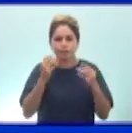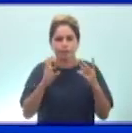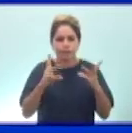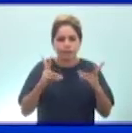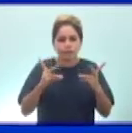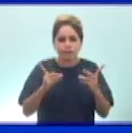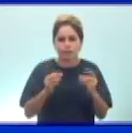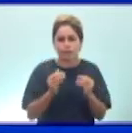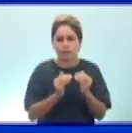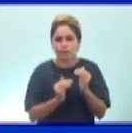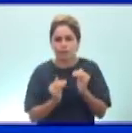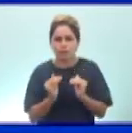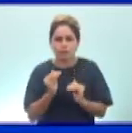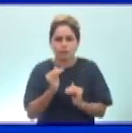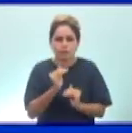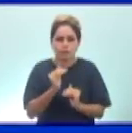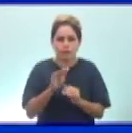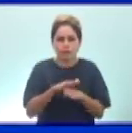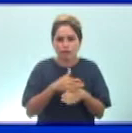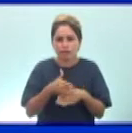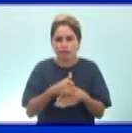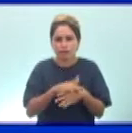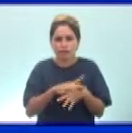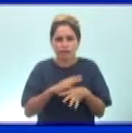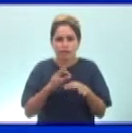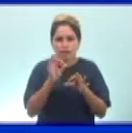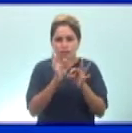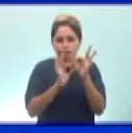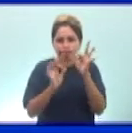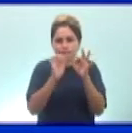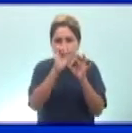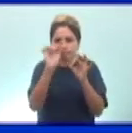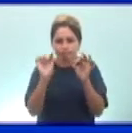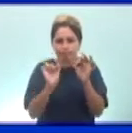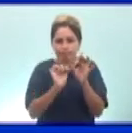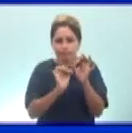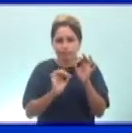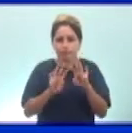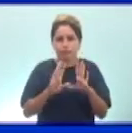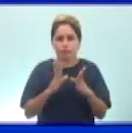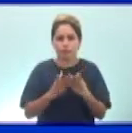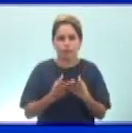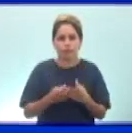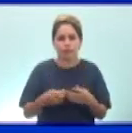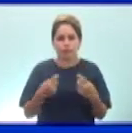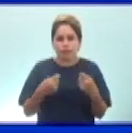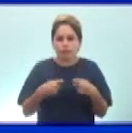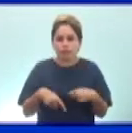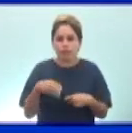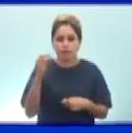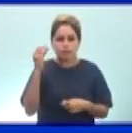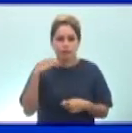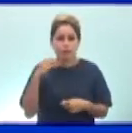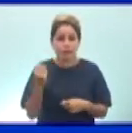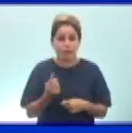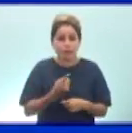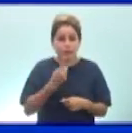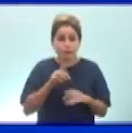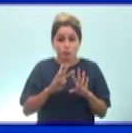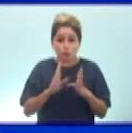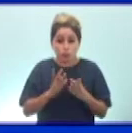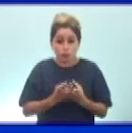existen y la cantidad de orbitales que pueden haber en un subnivel, tenemos que tener en cuenta el principio de exclusión de Pauli y la regla de